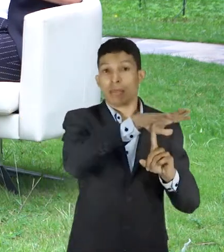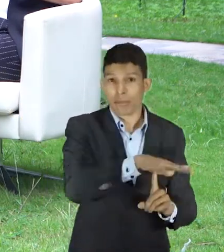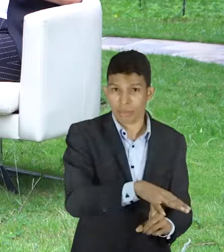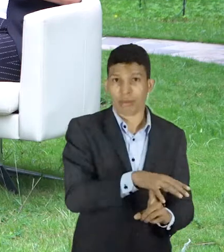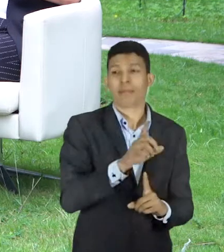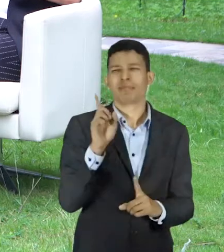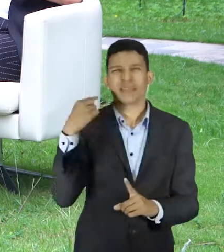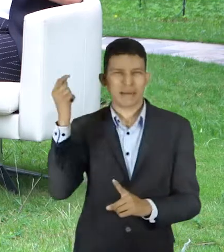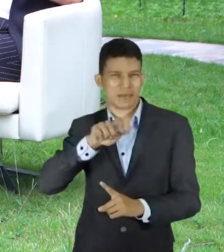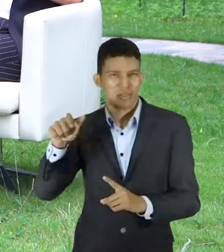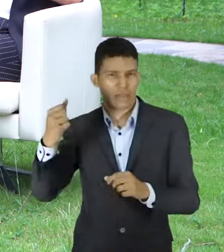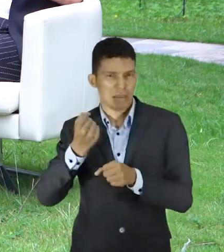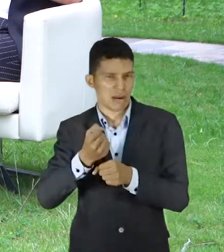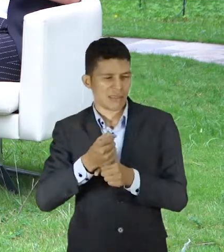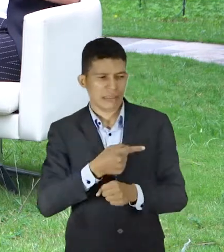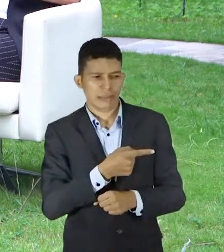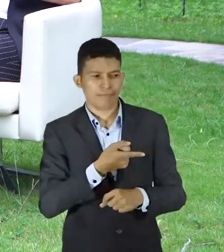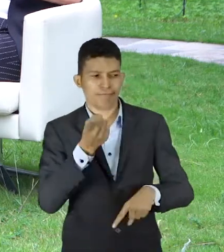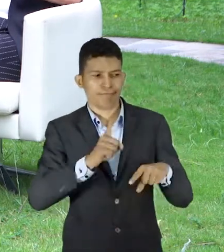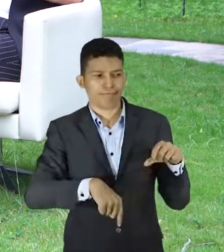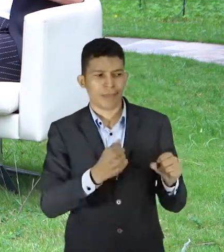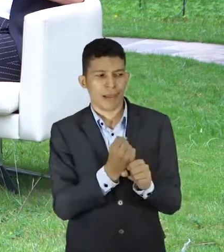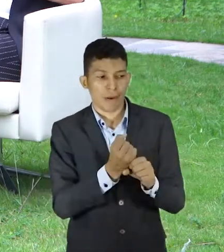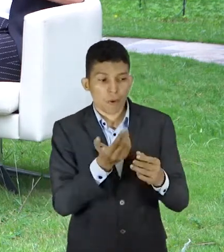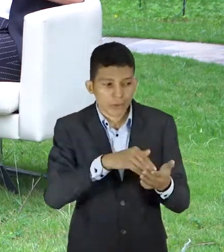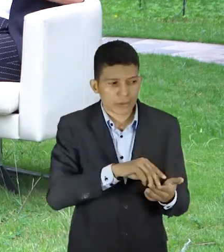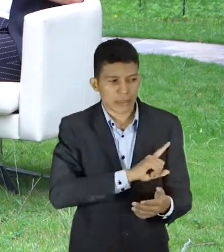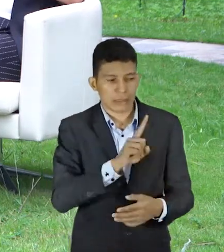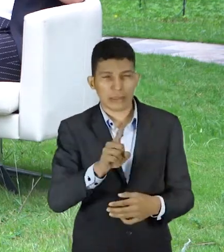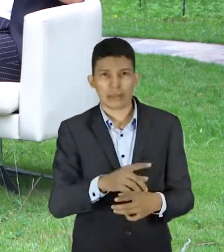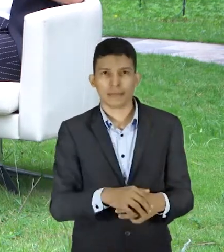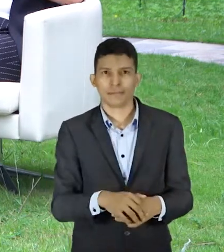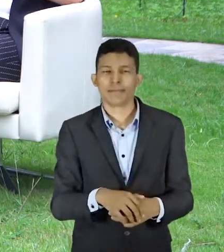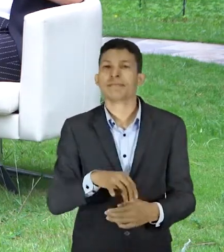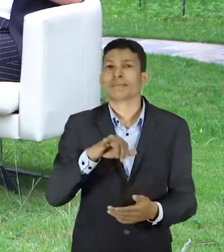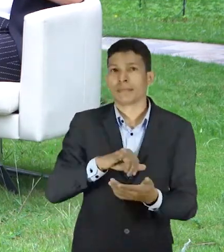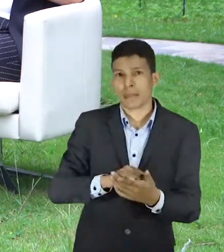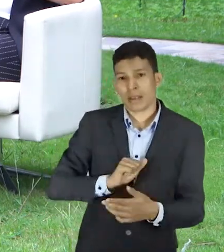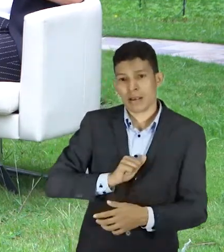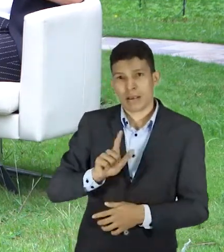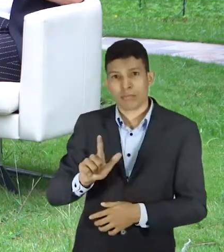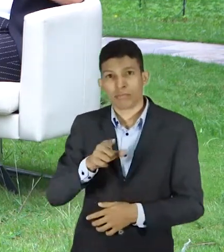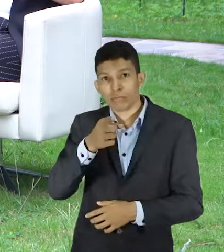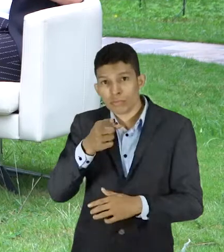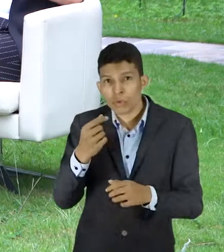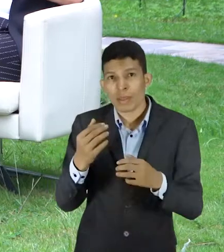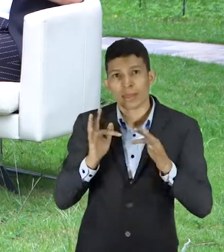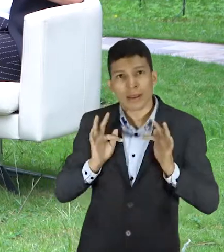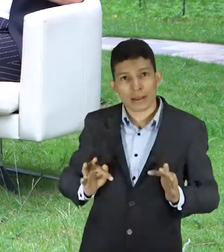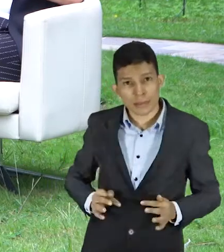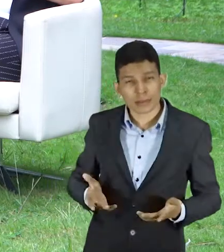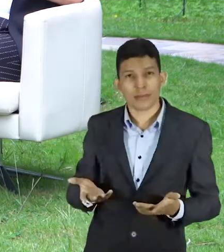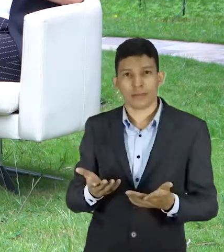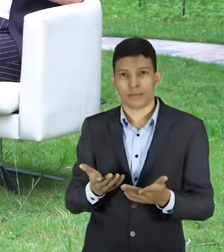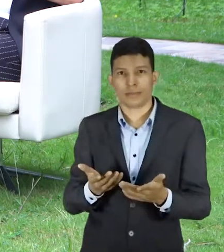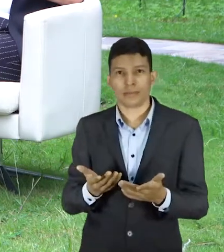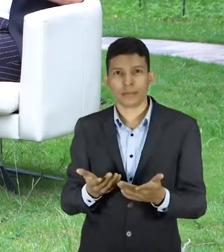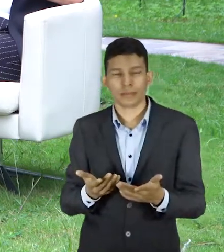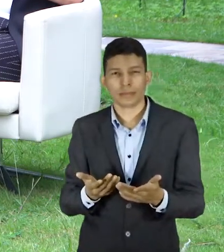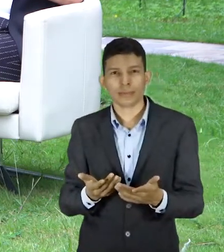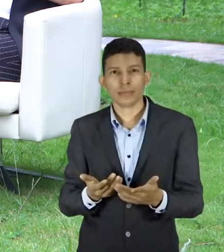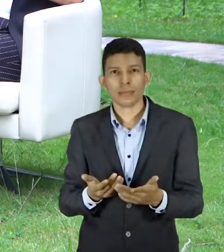la misma gente del trabajo dice, esta persona no va a poder volver a trabajar. Cuando tú asumes un liderazgo en tu tratamiento,